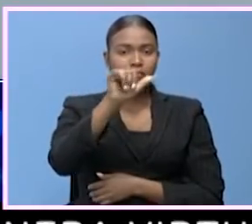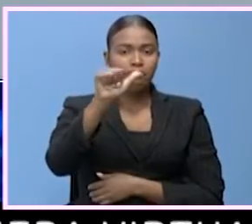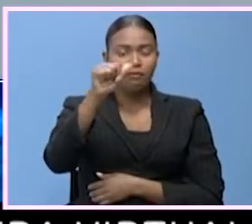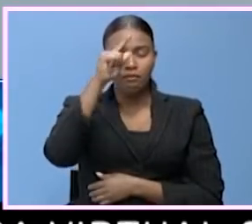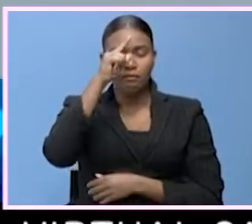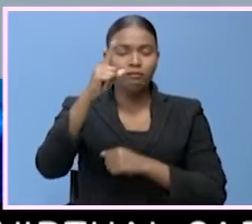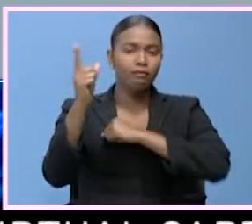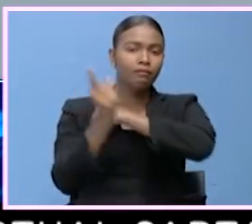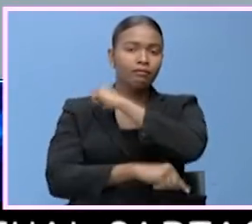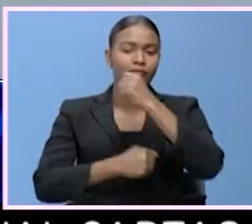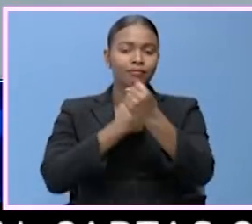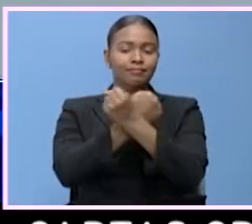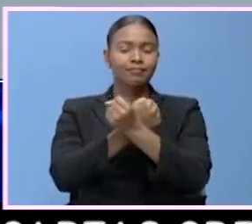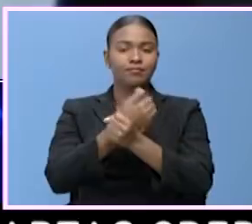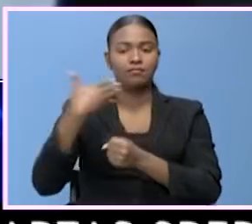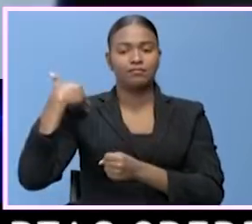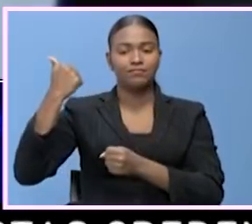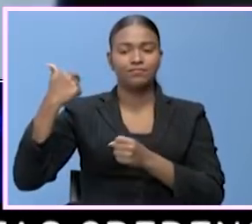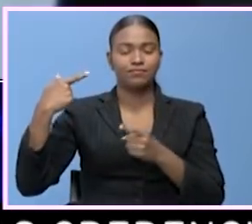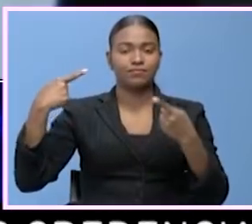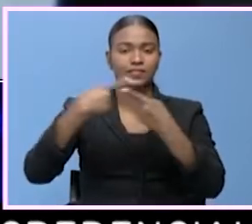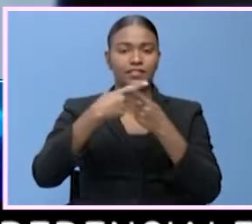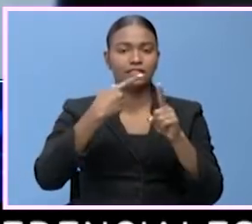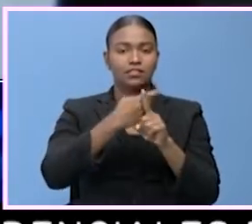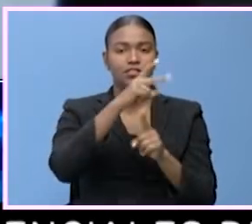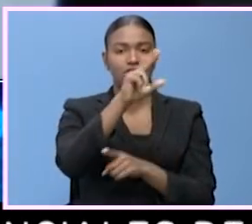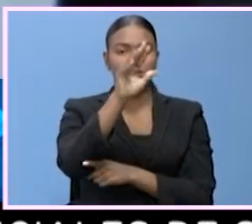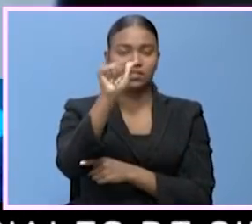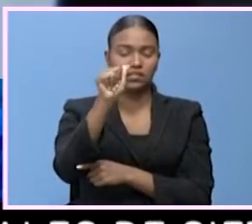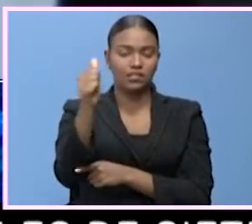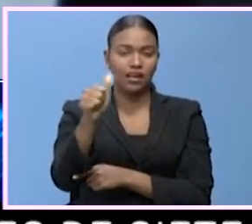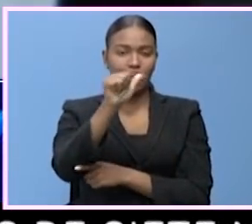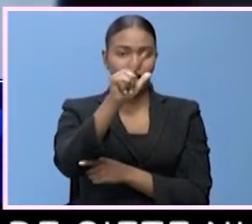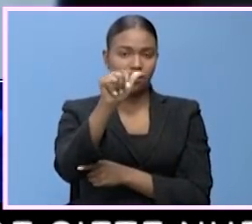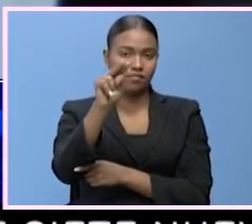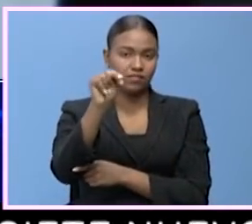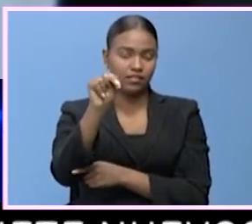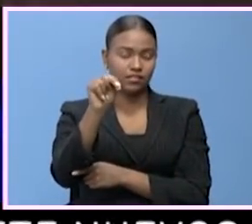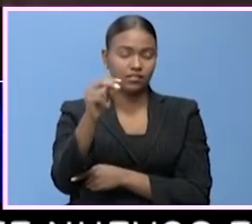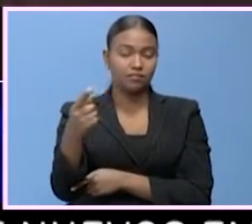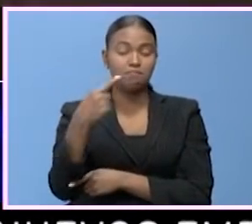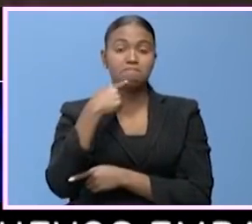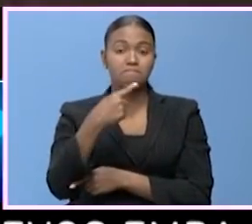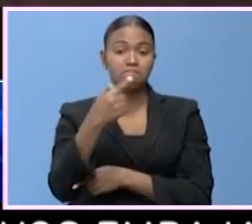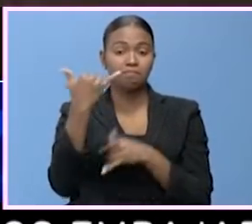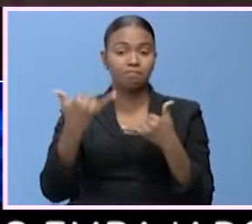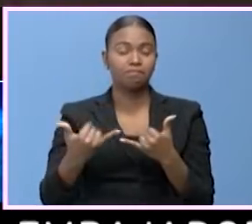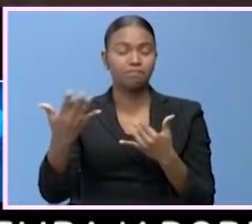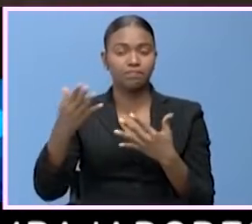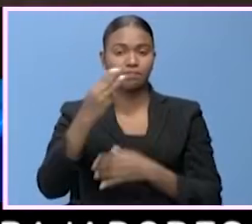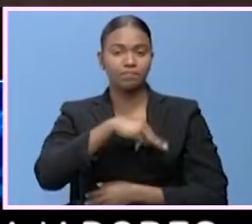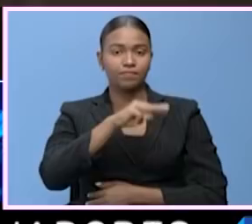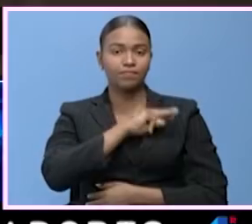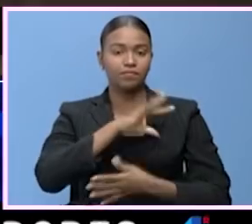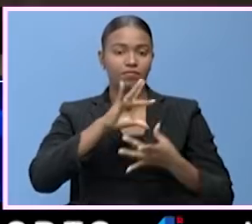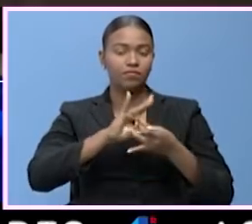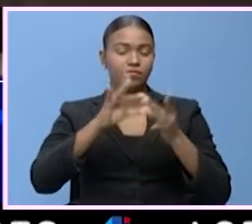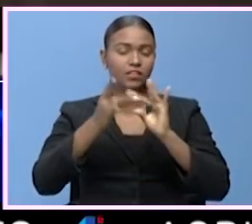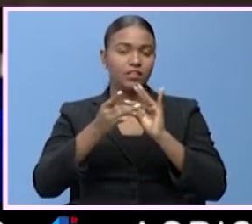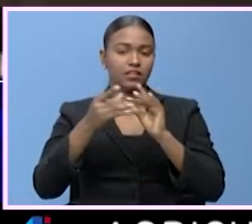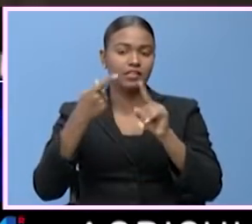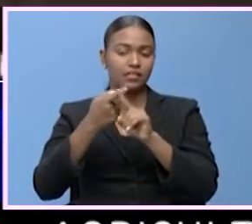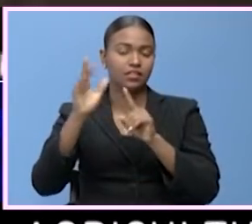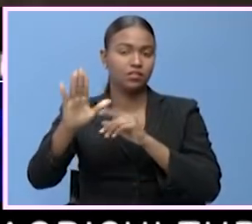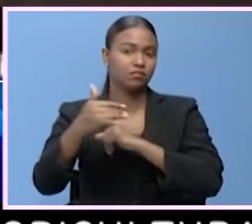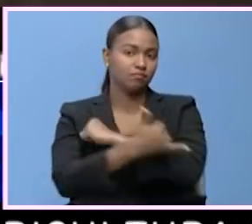la condena del líder opositor ruso Alexei Navalny, según declaró hoy el ministro de Exteriores de